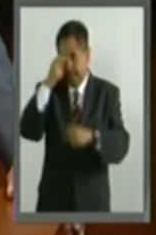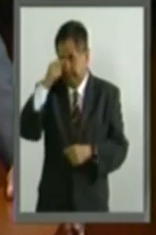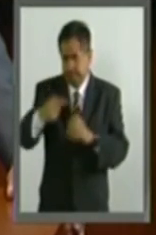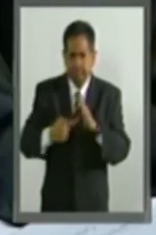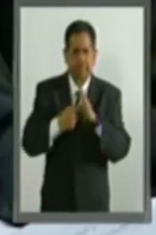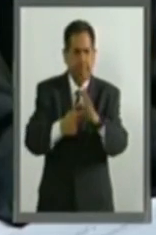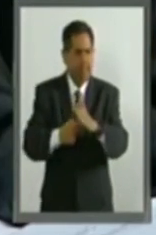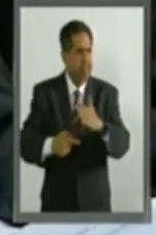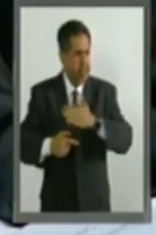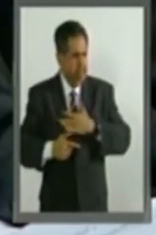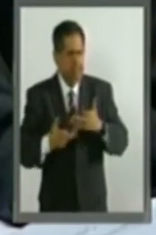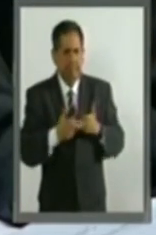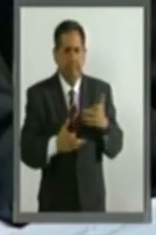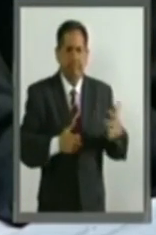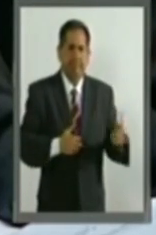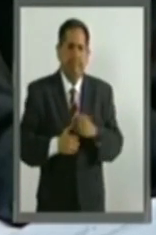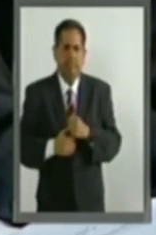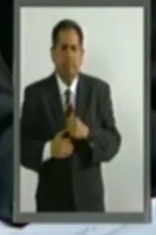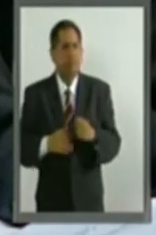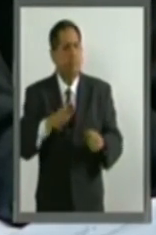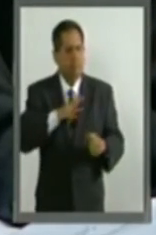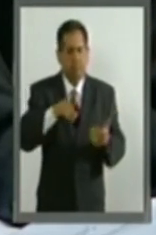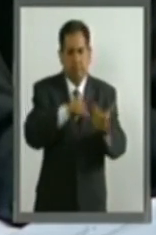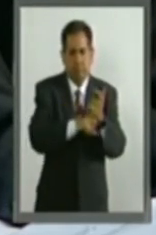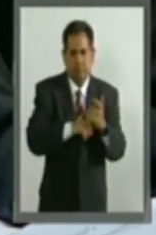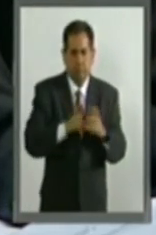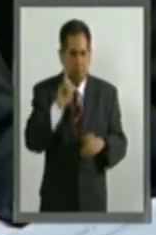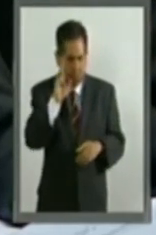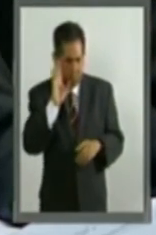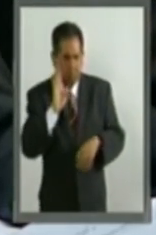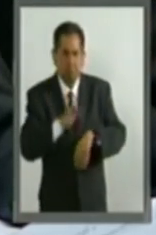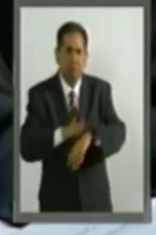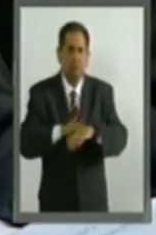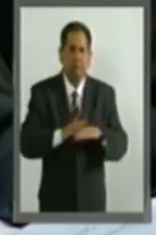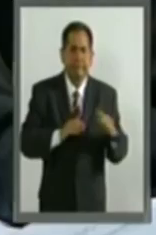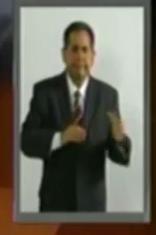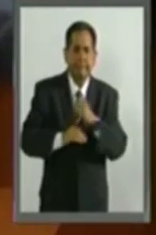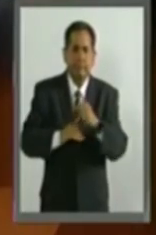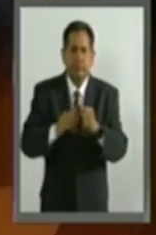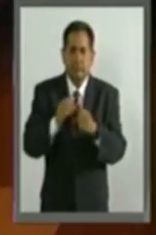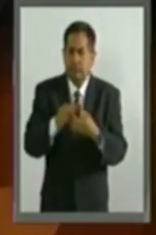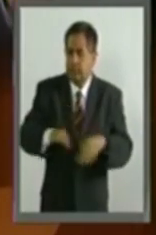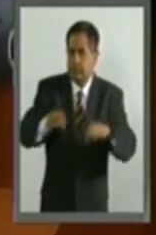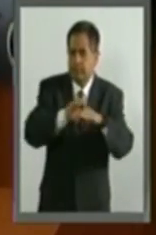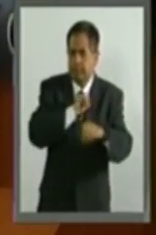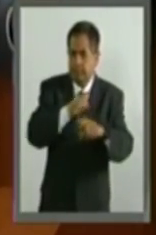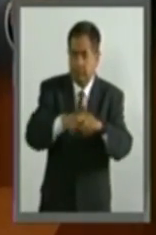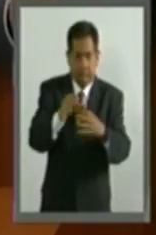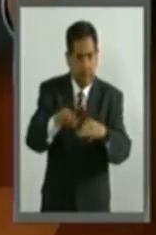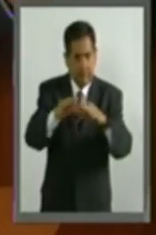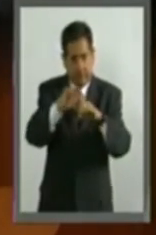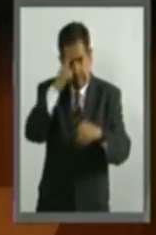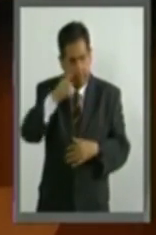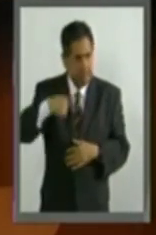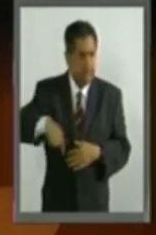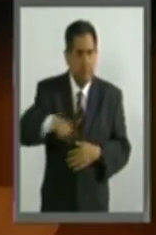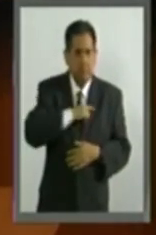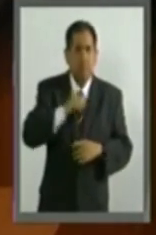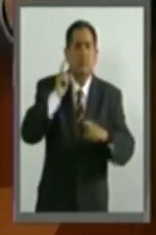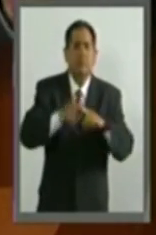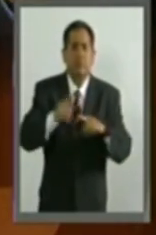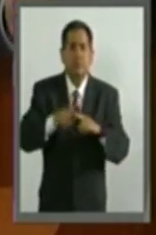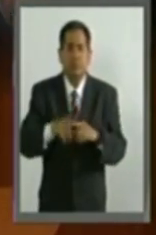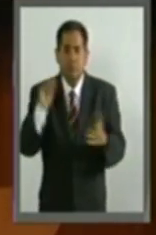mexicanos, de tal forma que tengamos ahí un caso de especial significancia que